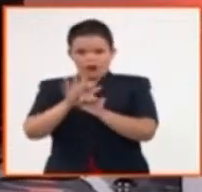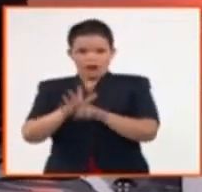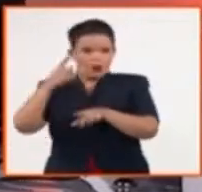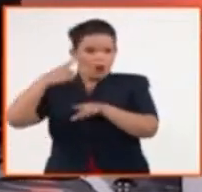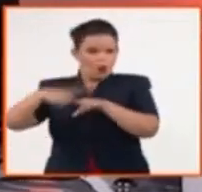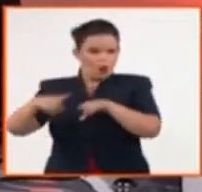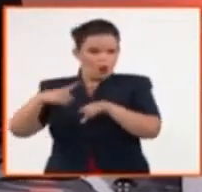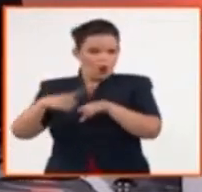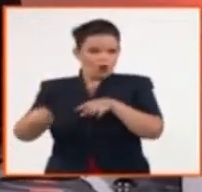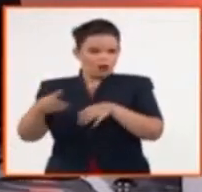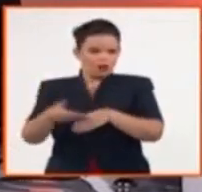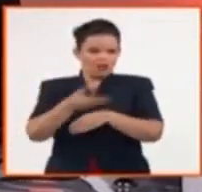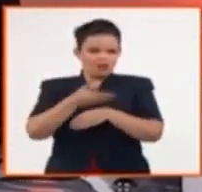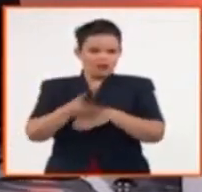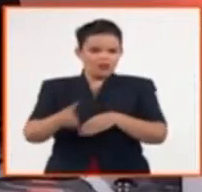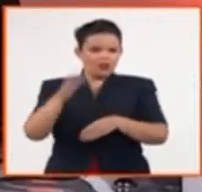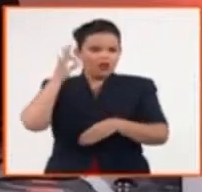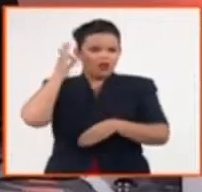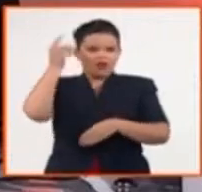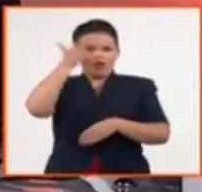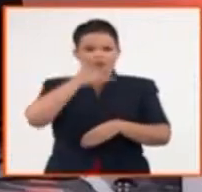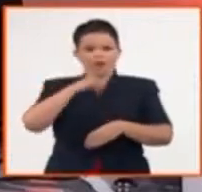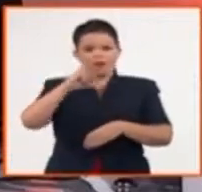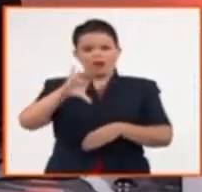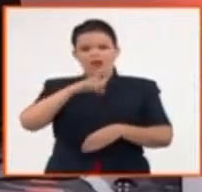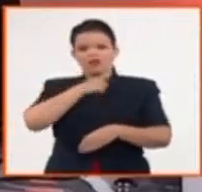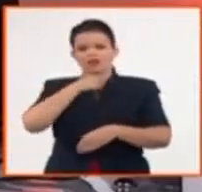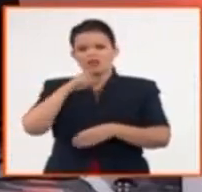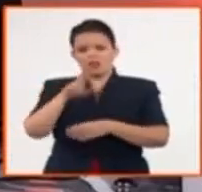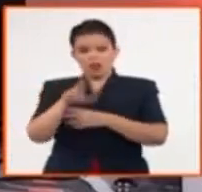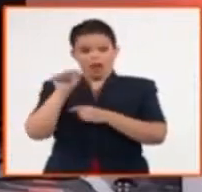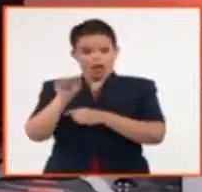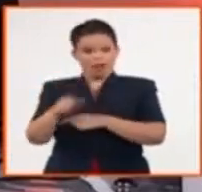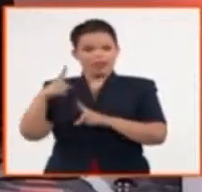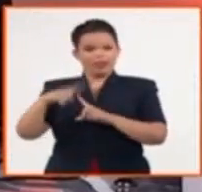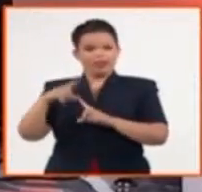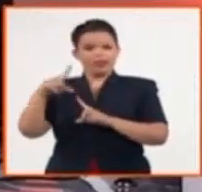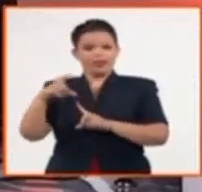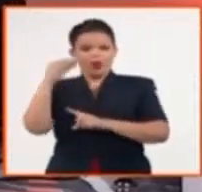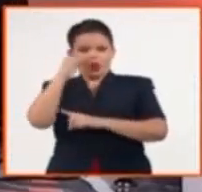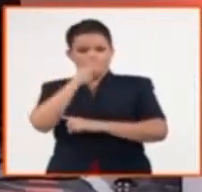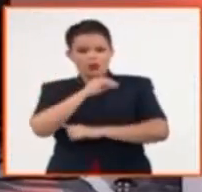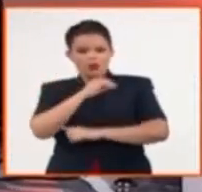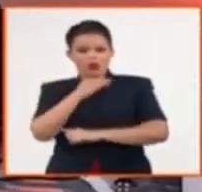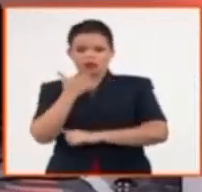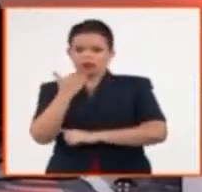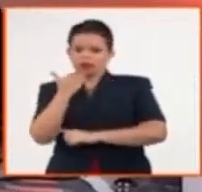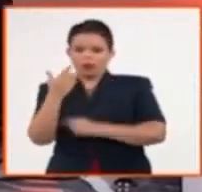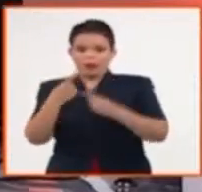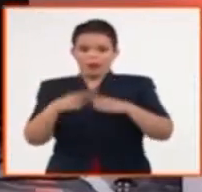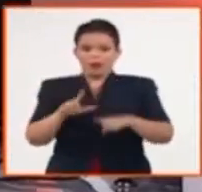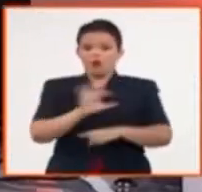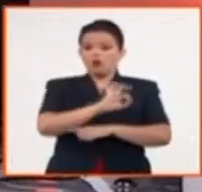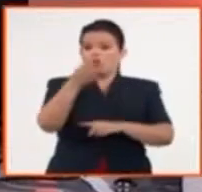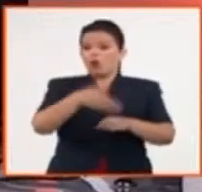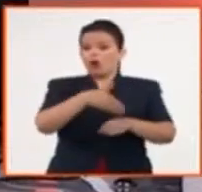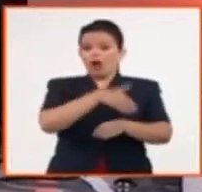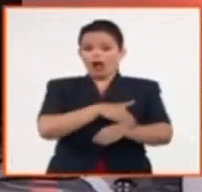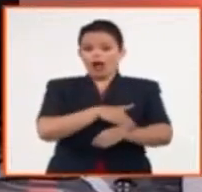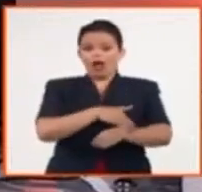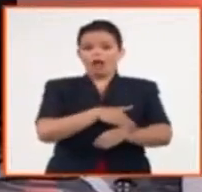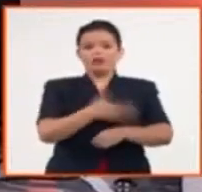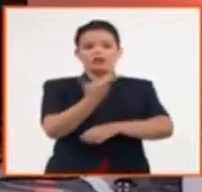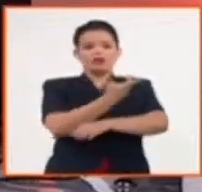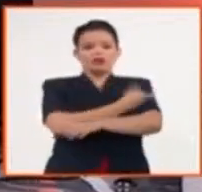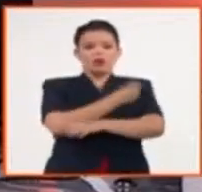Moderna, que son de RNA, es una tecnología muy avanzada, pero que nunca ha sido probada en niños, por eso todavía no han sido aprobadas